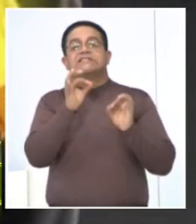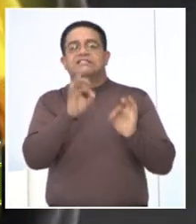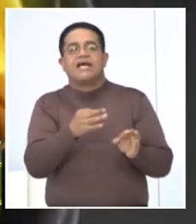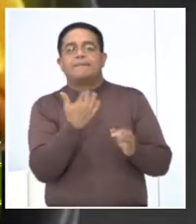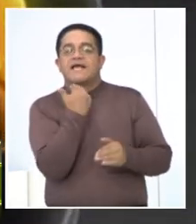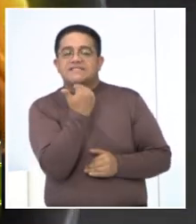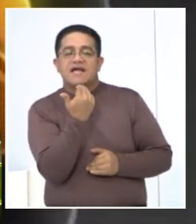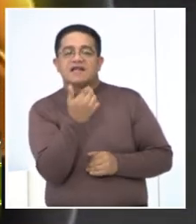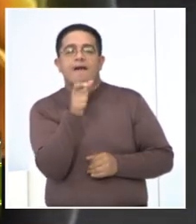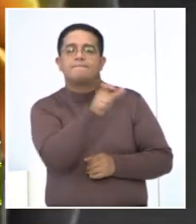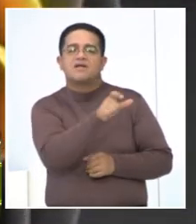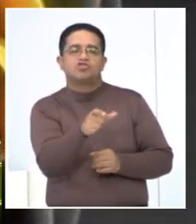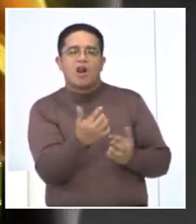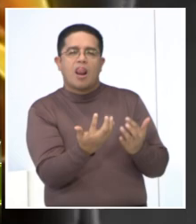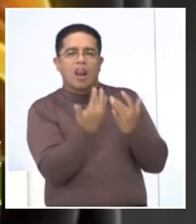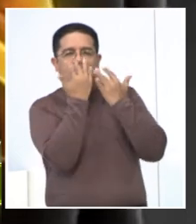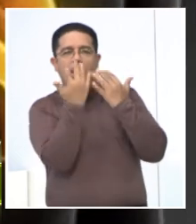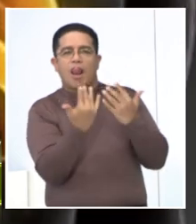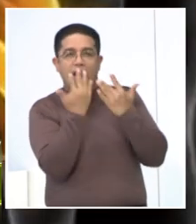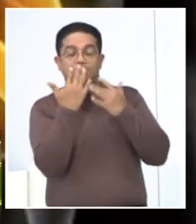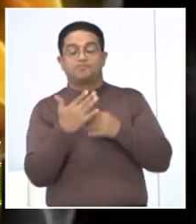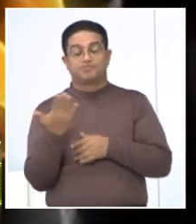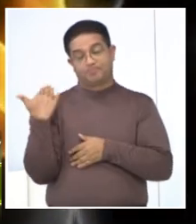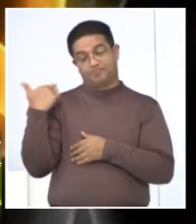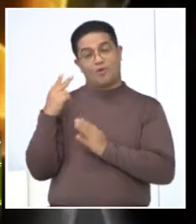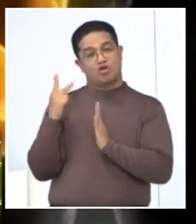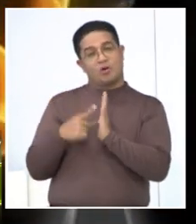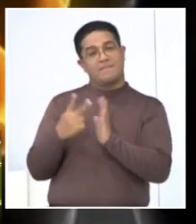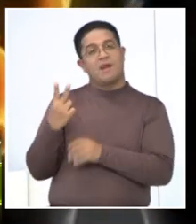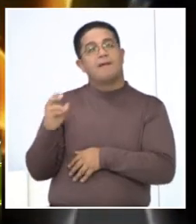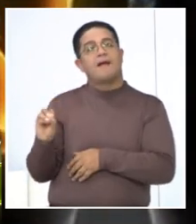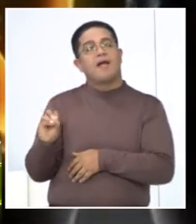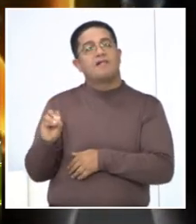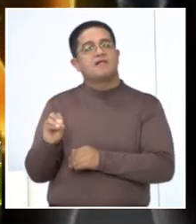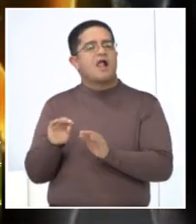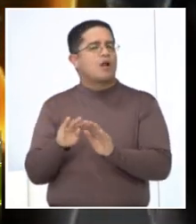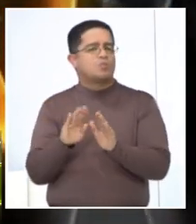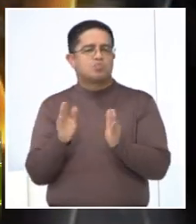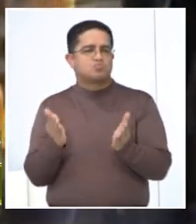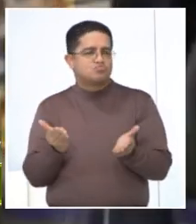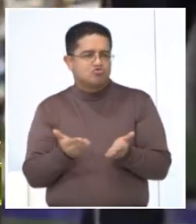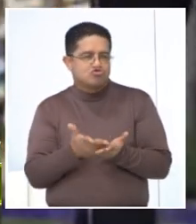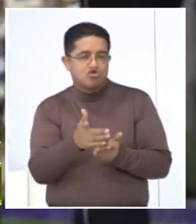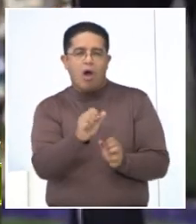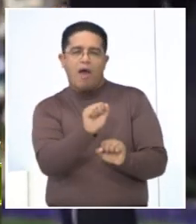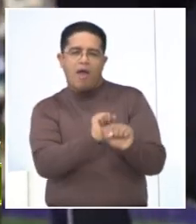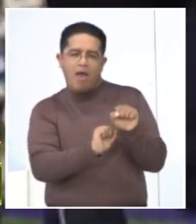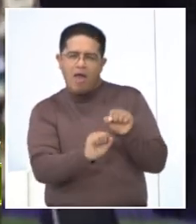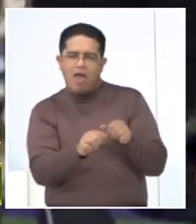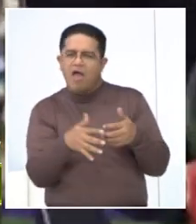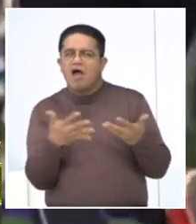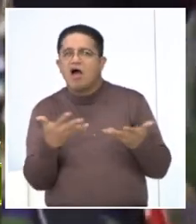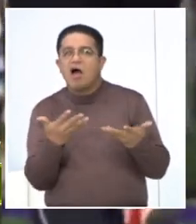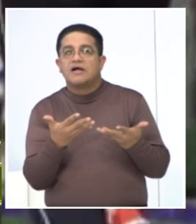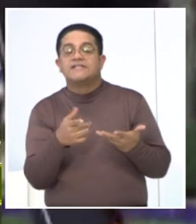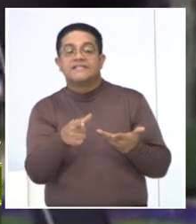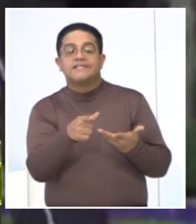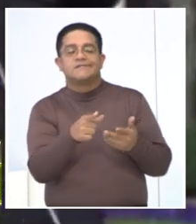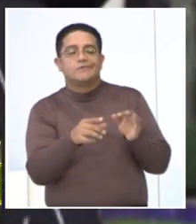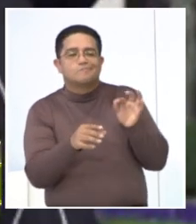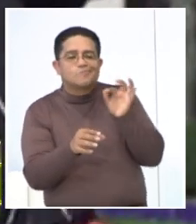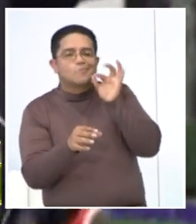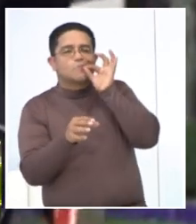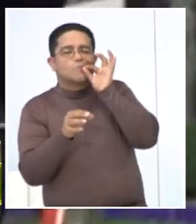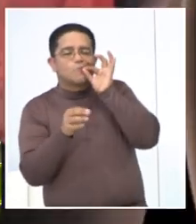a humos tóxicos. En el 2020, el mundo hizo un progreso contra el consumo de tabaco y estos artefactos